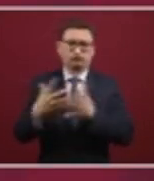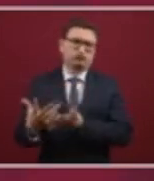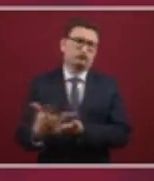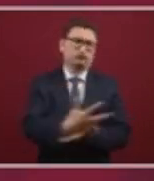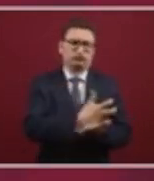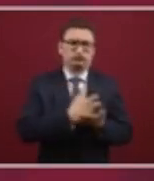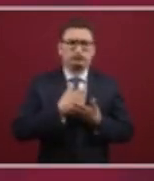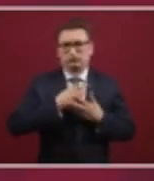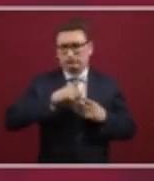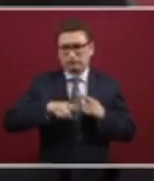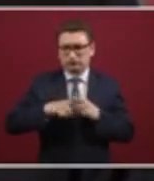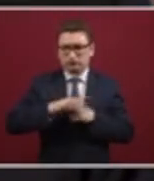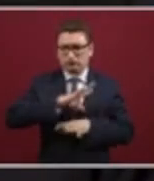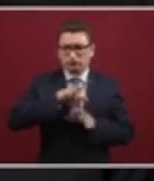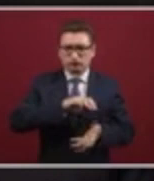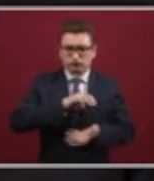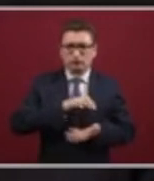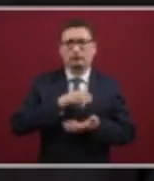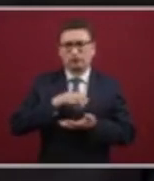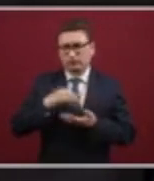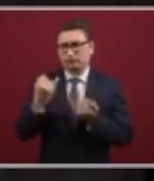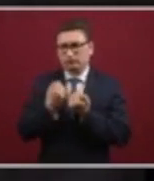Ya tenemos